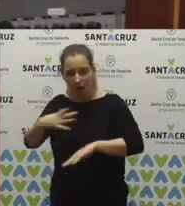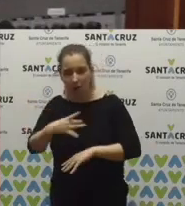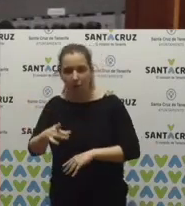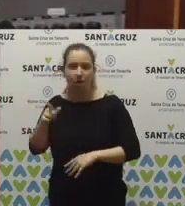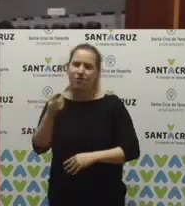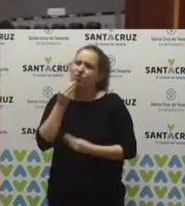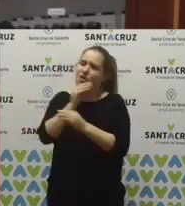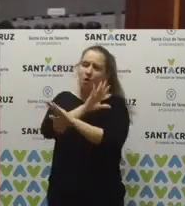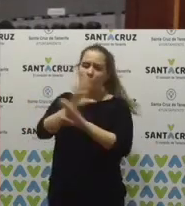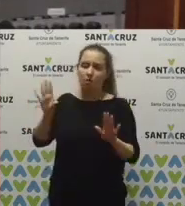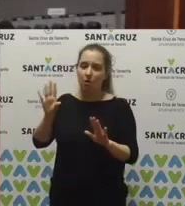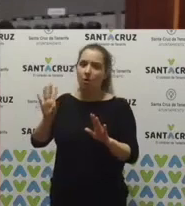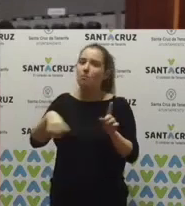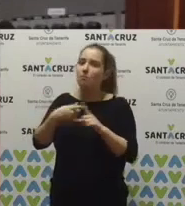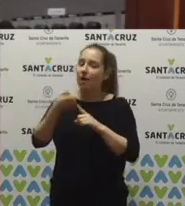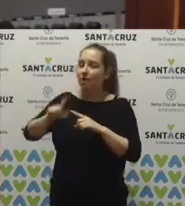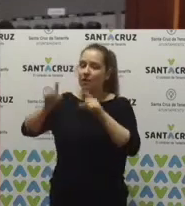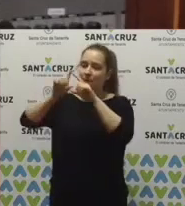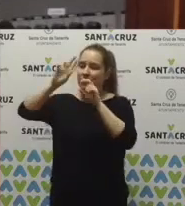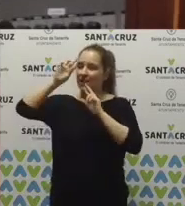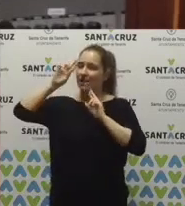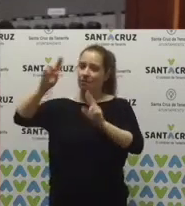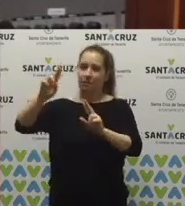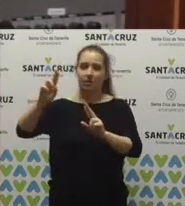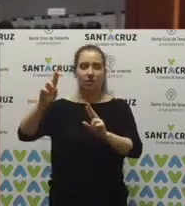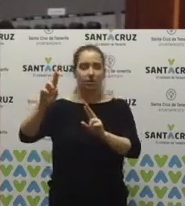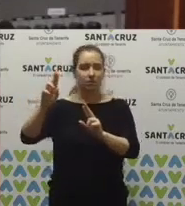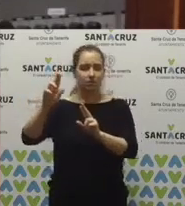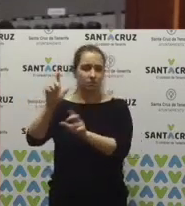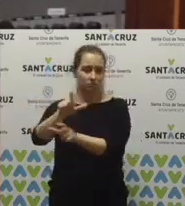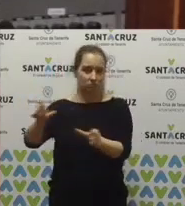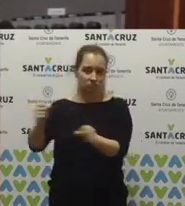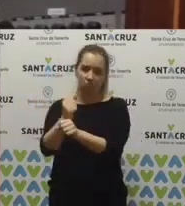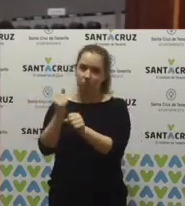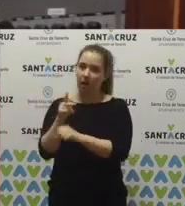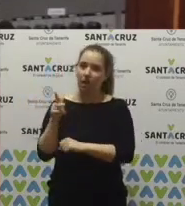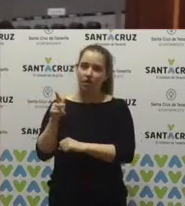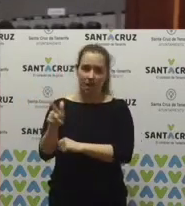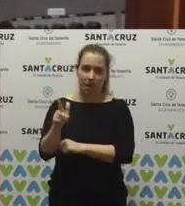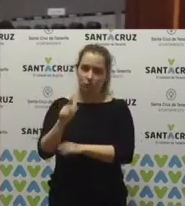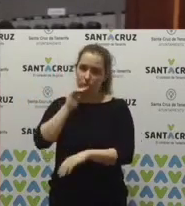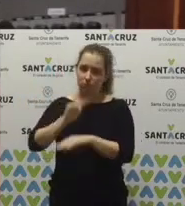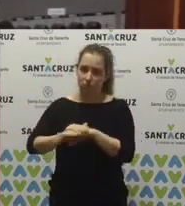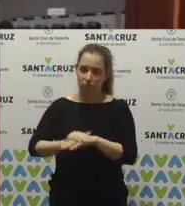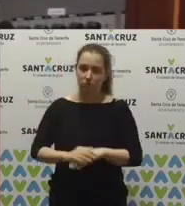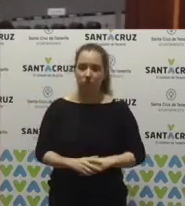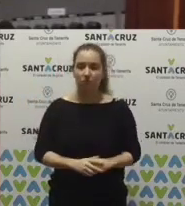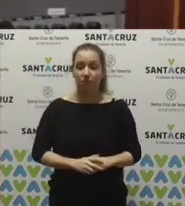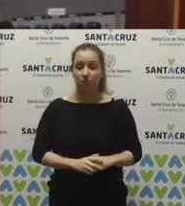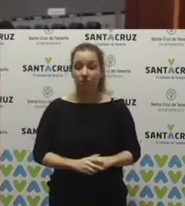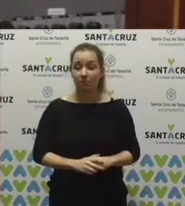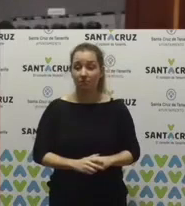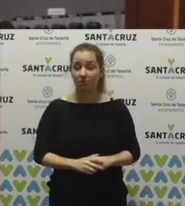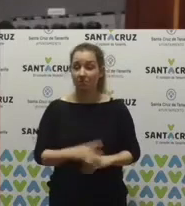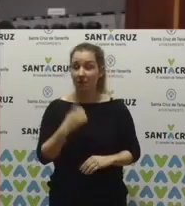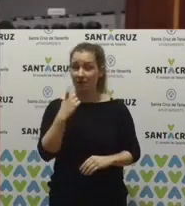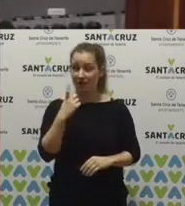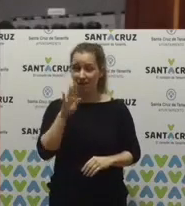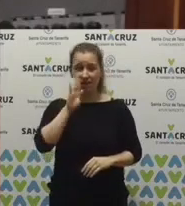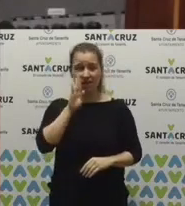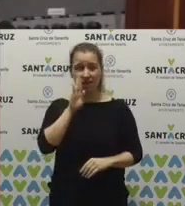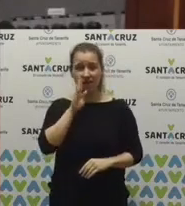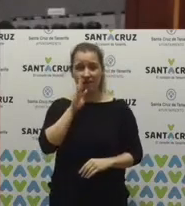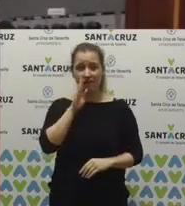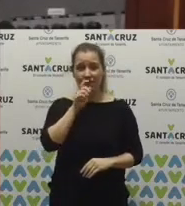por supuesto que sea respetuosa con los derechos de los trabajadores dicho esto me quedaría entonces con la redacción que ha propuesto la